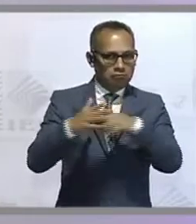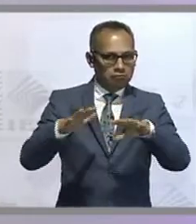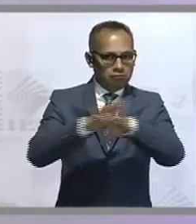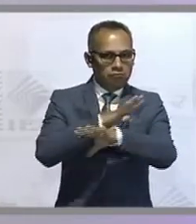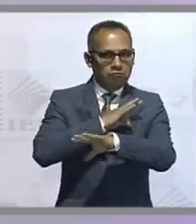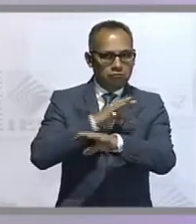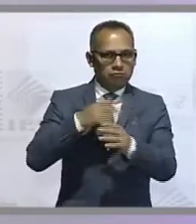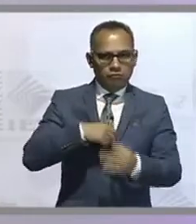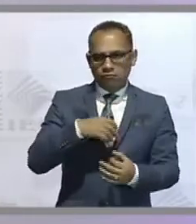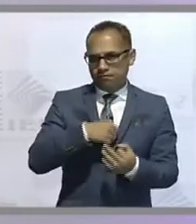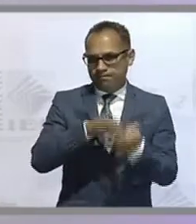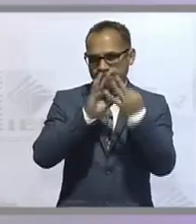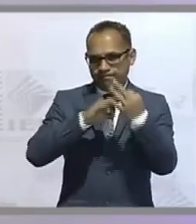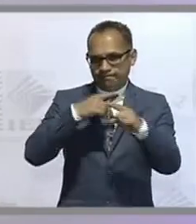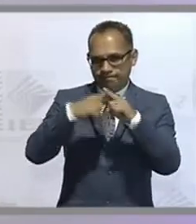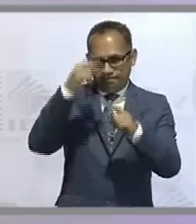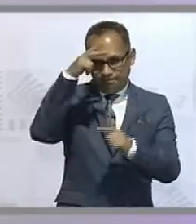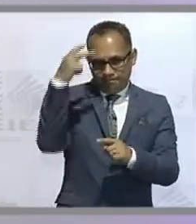gracias